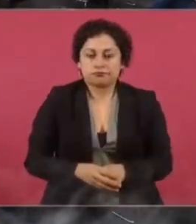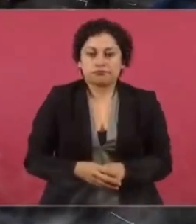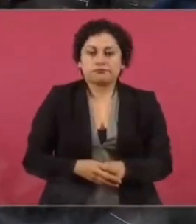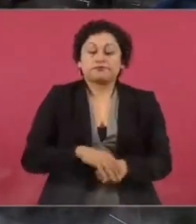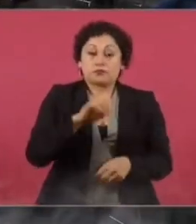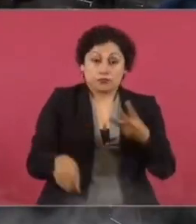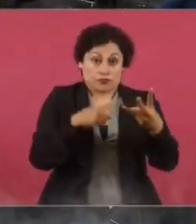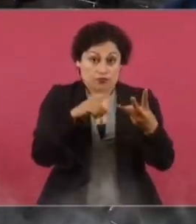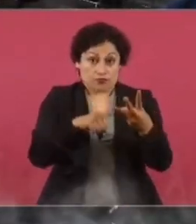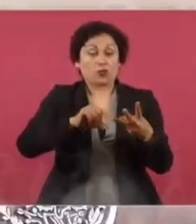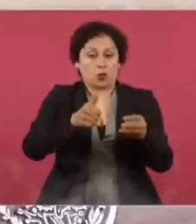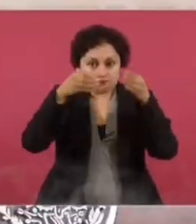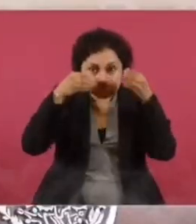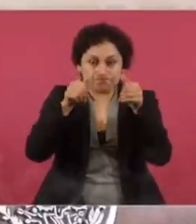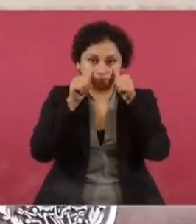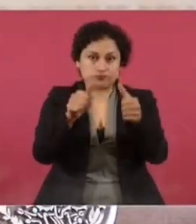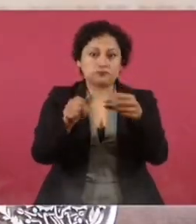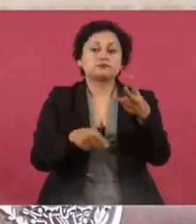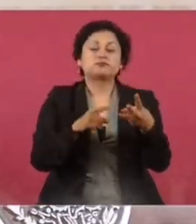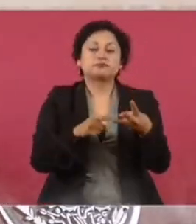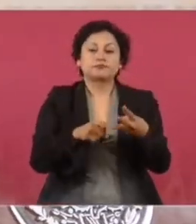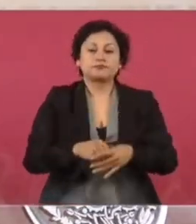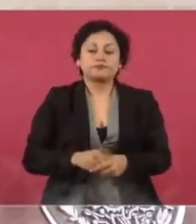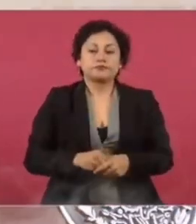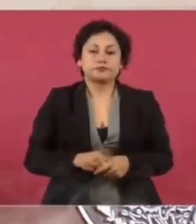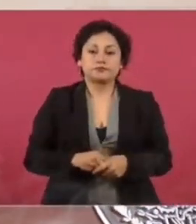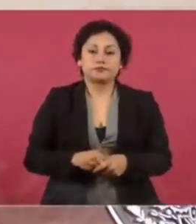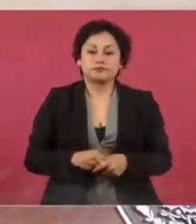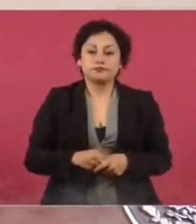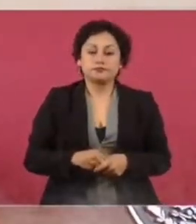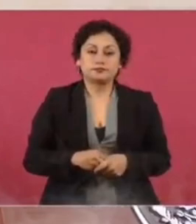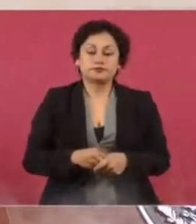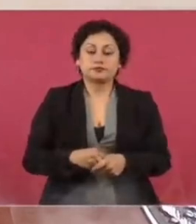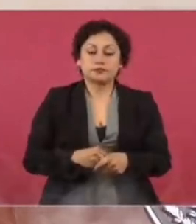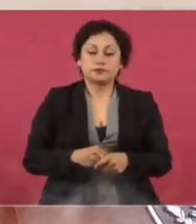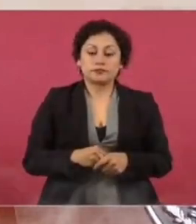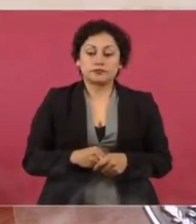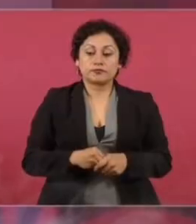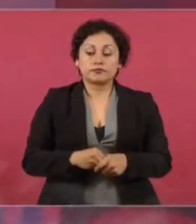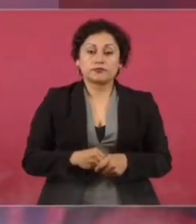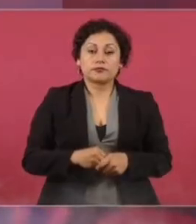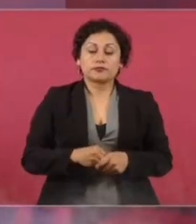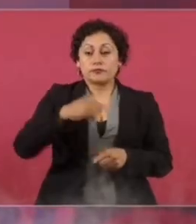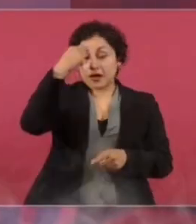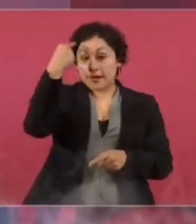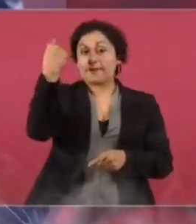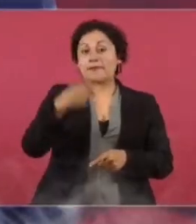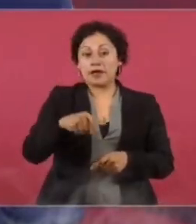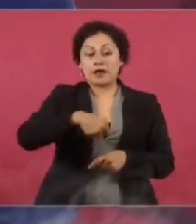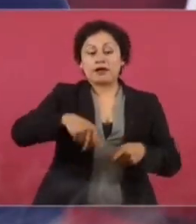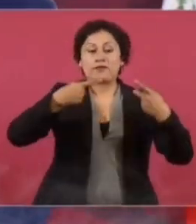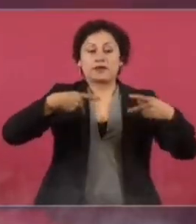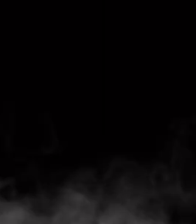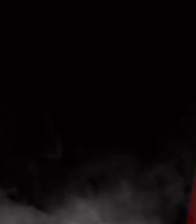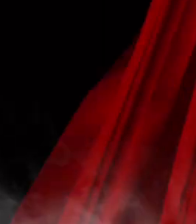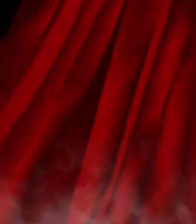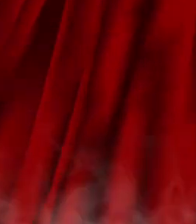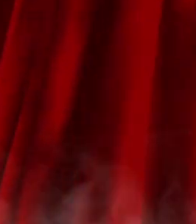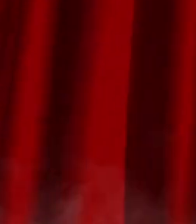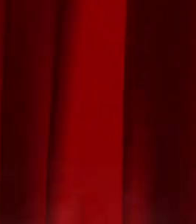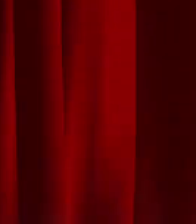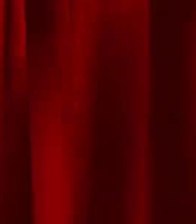Y la tercera prioridad es ver cómo mejoramos los ingresos de los trabajadores al servicio del Estado.